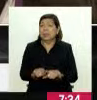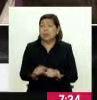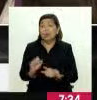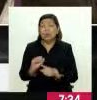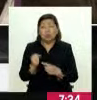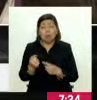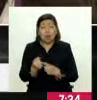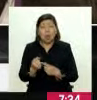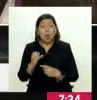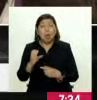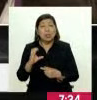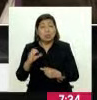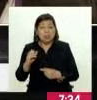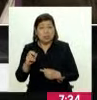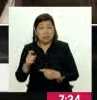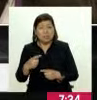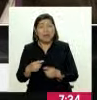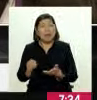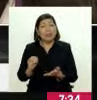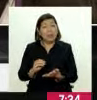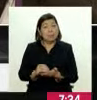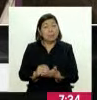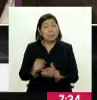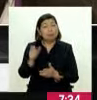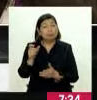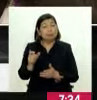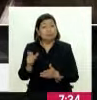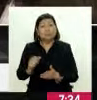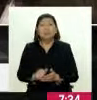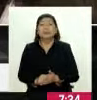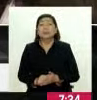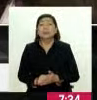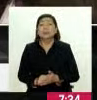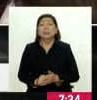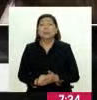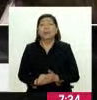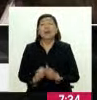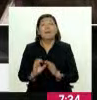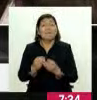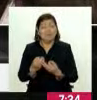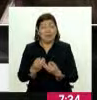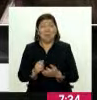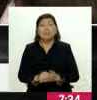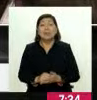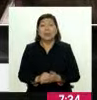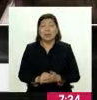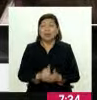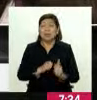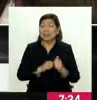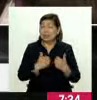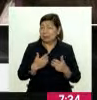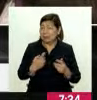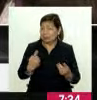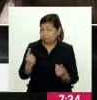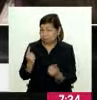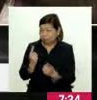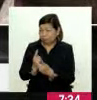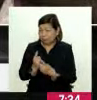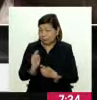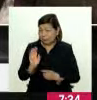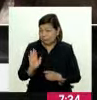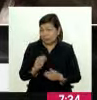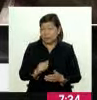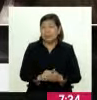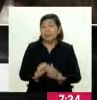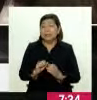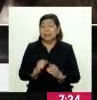con la Coordinadora de Derechos Humanos y además también con representantes de los familiares de las víctimas. ¿De los familiares de las víctimas? ¿Ya ha habido un acercamiento con ellos?